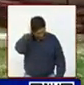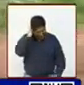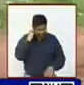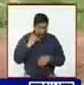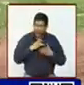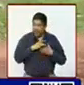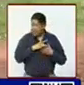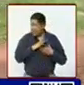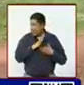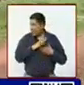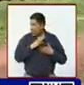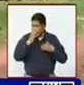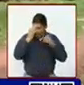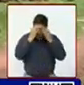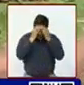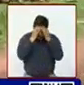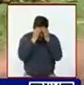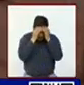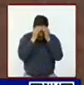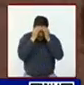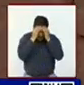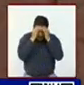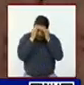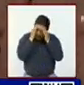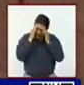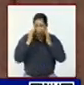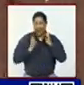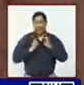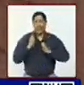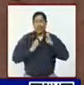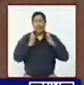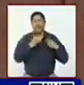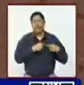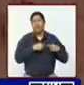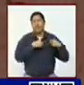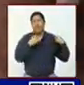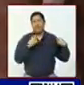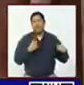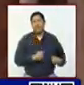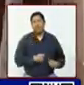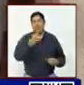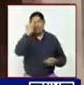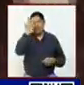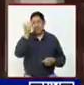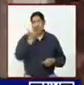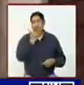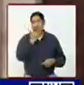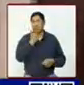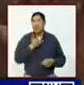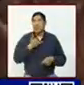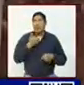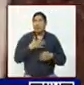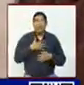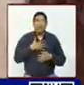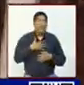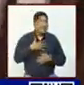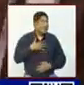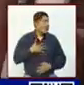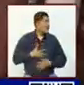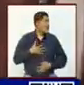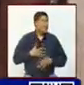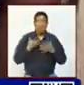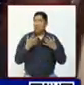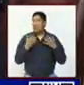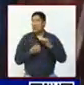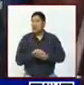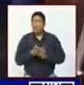vacío en su cabeza, pero muy emocionado en su corazón, porque casi ya no puede esperar